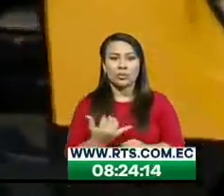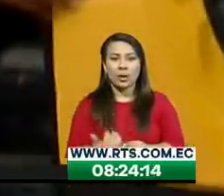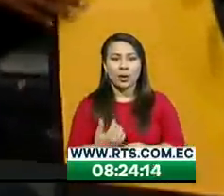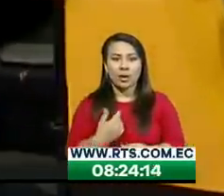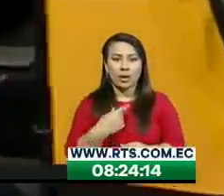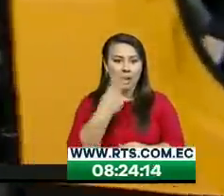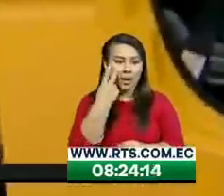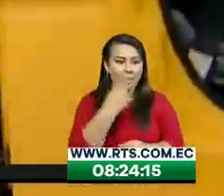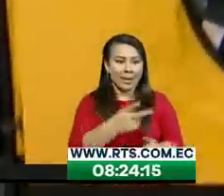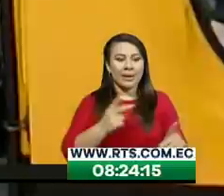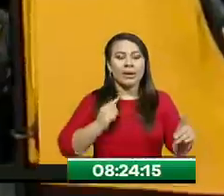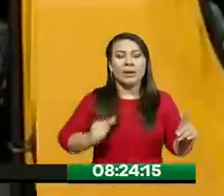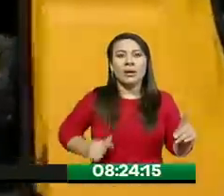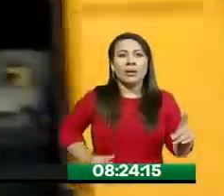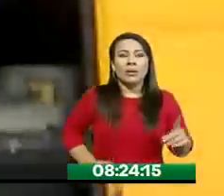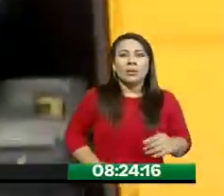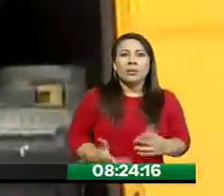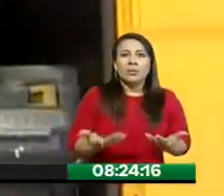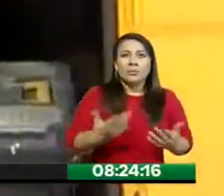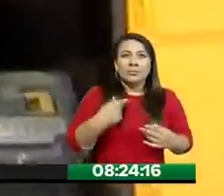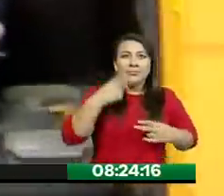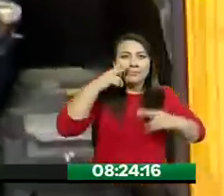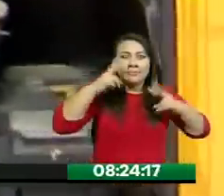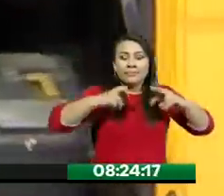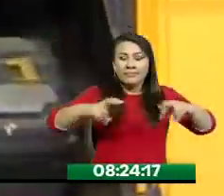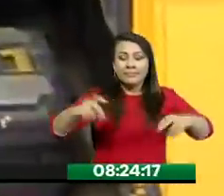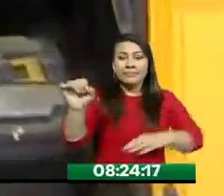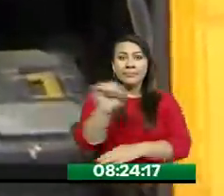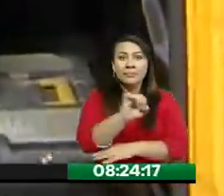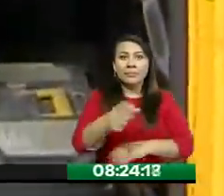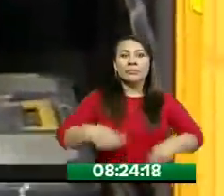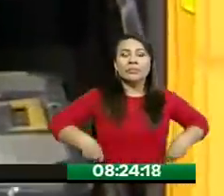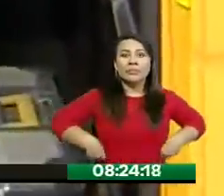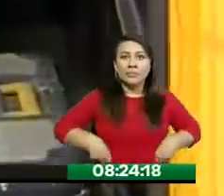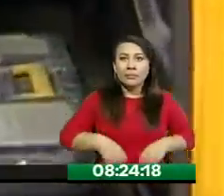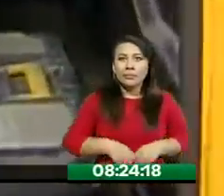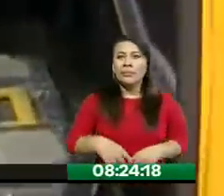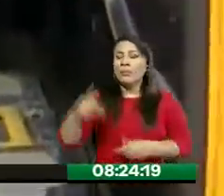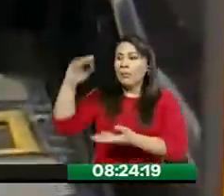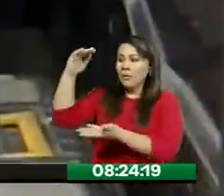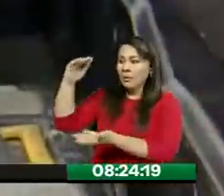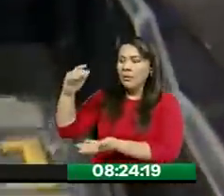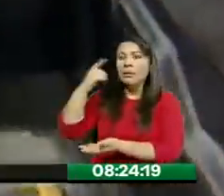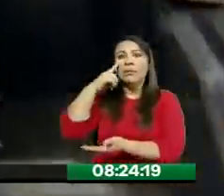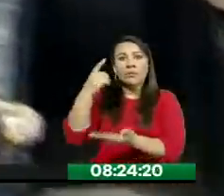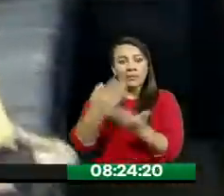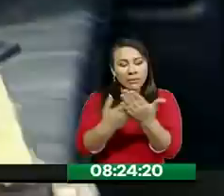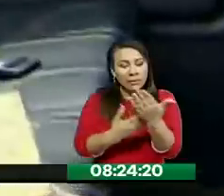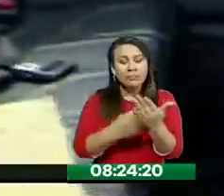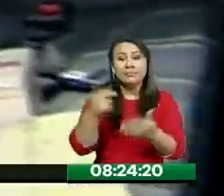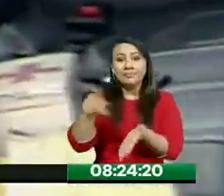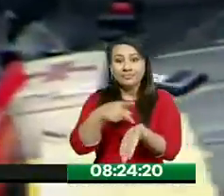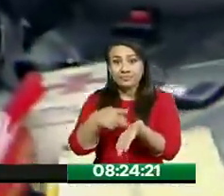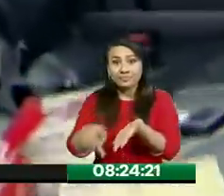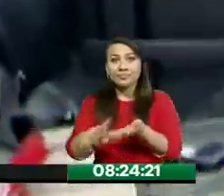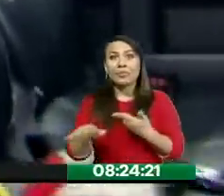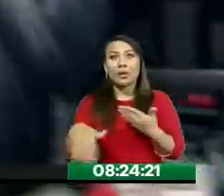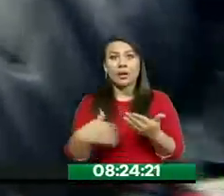rindiera explicaciones sobre la difícil situación tomada. Sí, yo vivo a aquel lado. Mi gran amigo, le ha ayudado